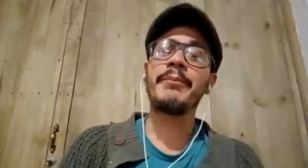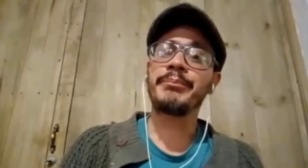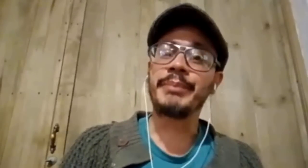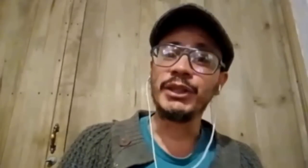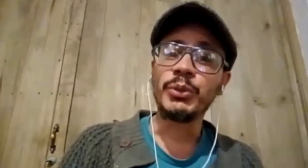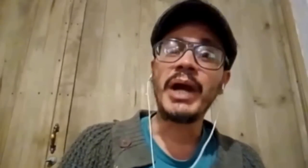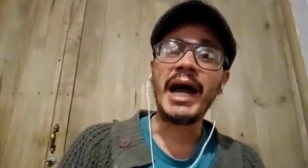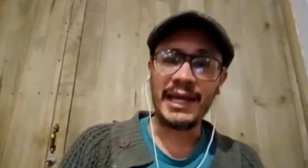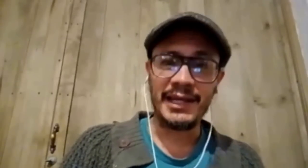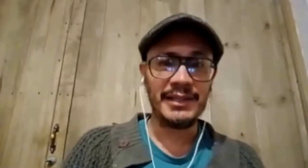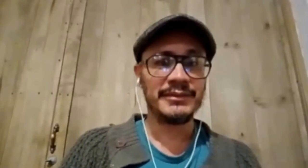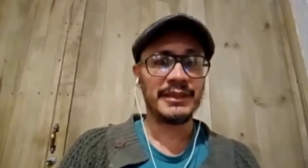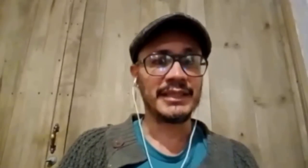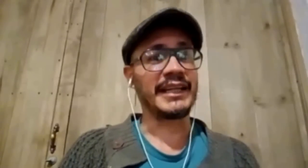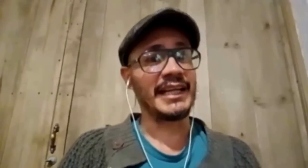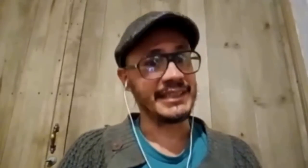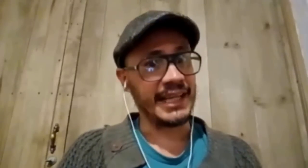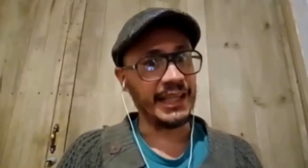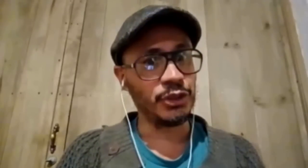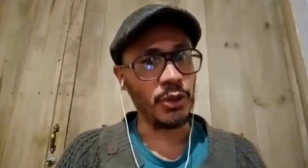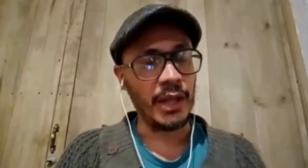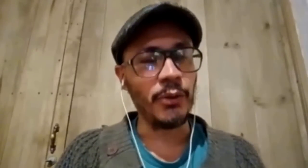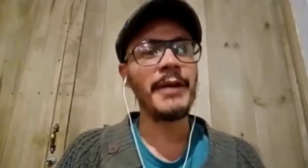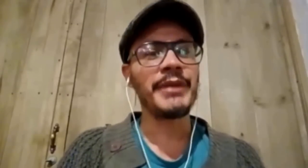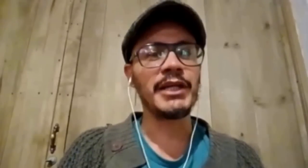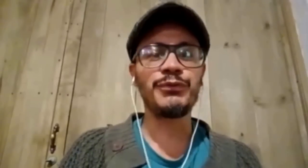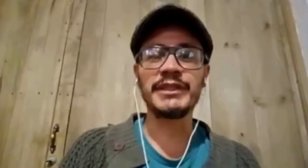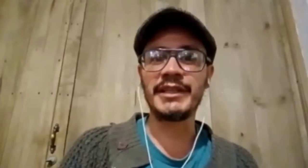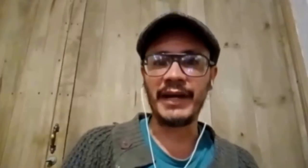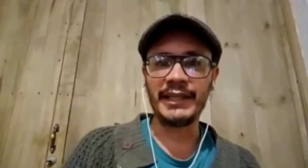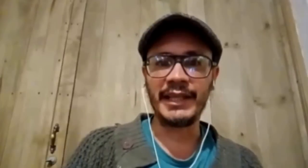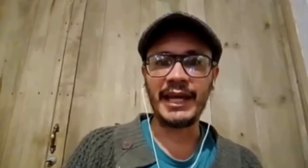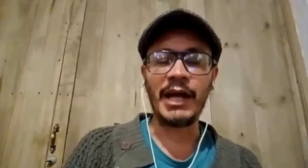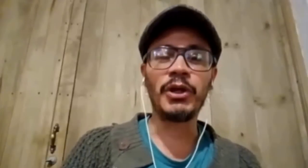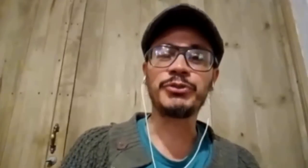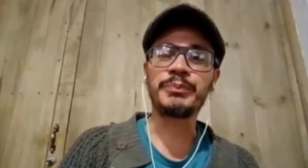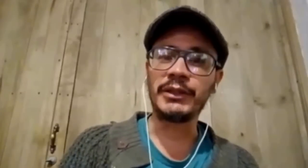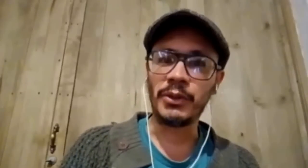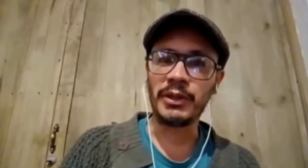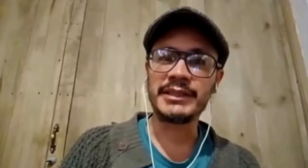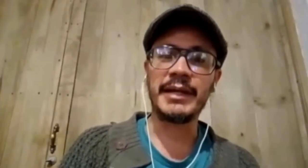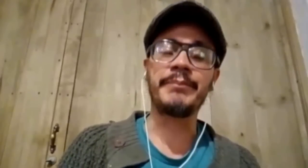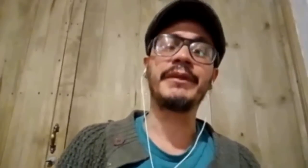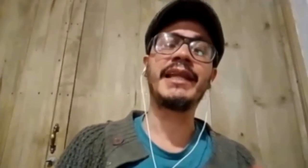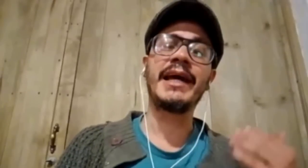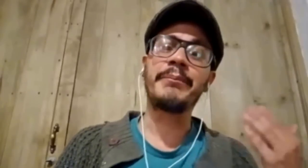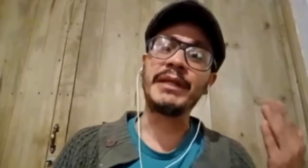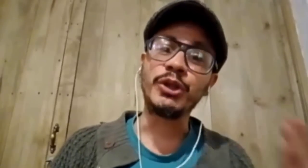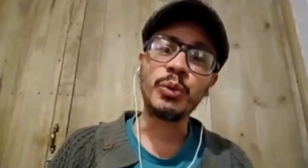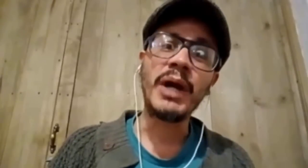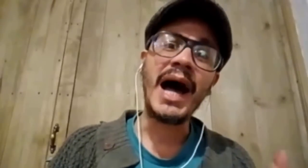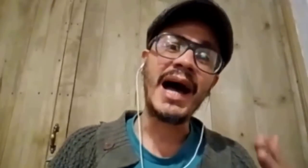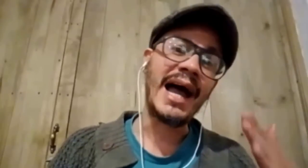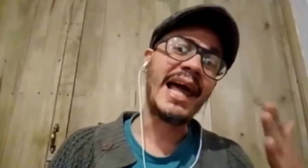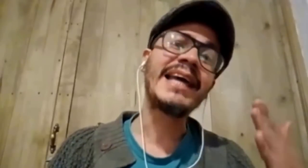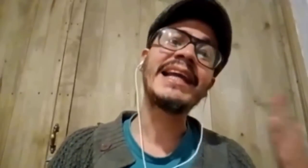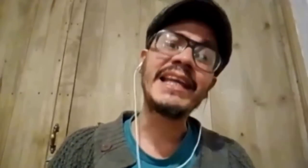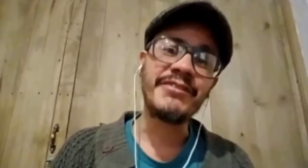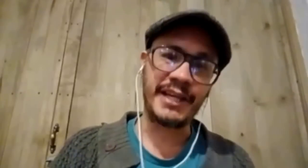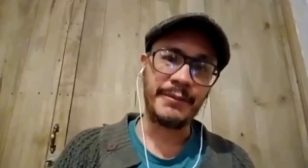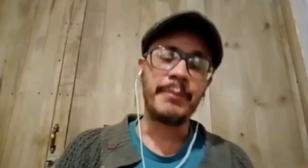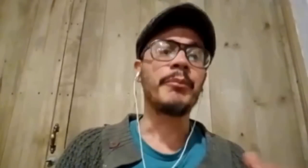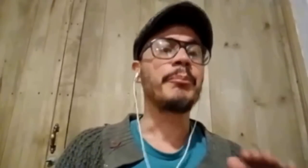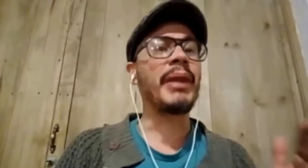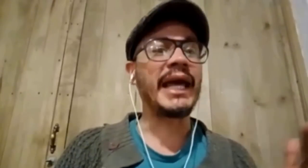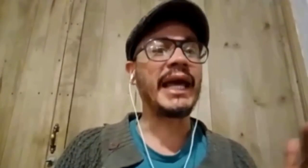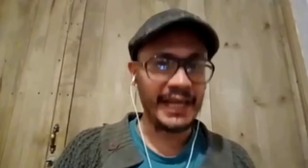Festival Pintura al Aire, que se realizará en Tronadora. Es un festival dedicado a los pintores de pintura al aire